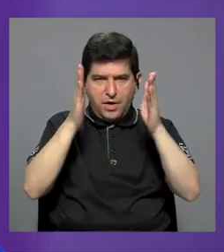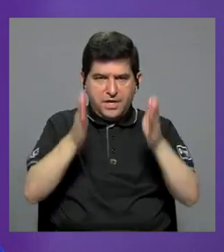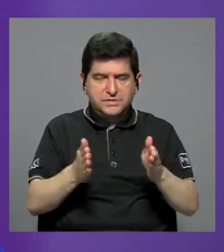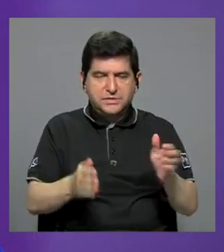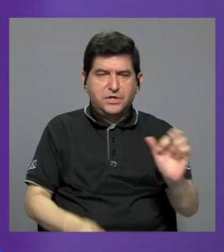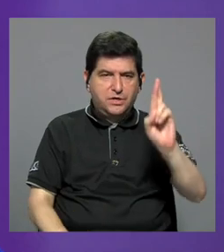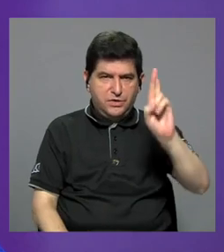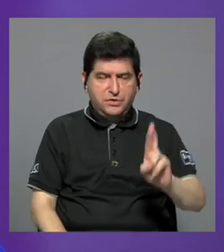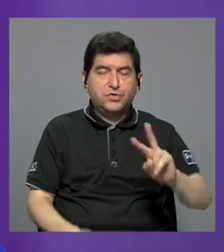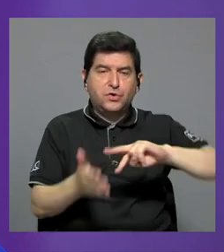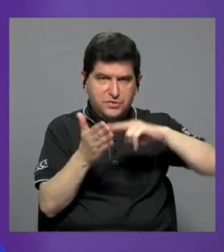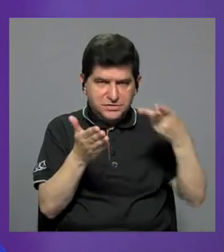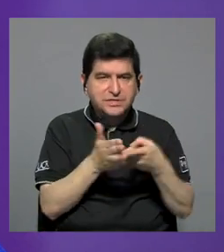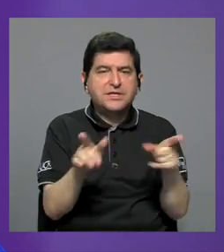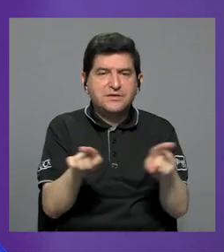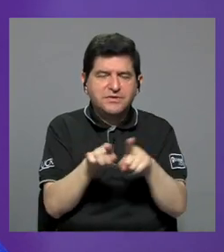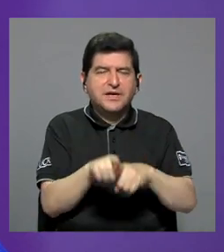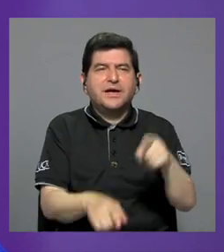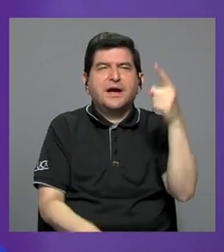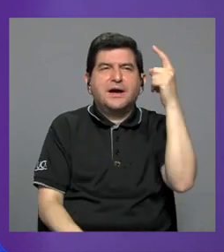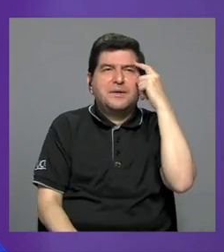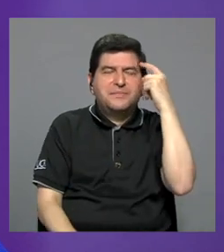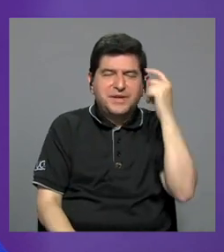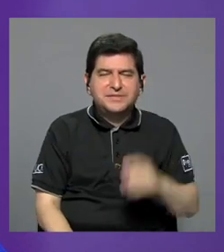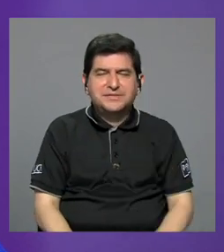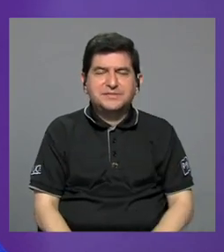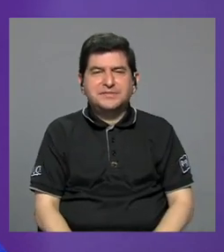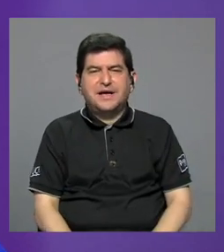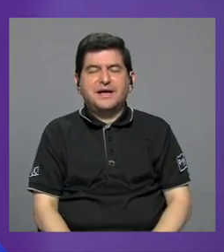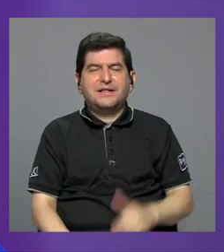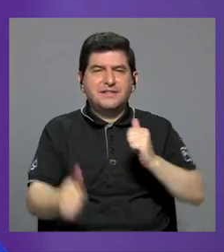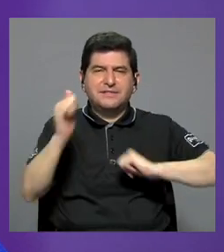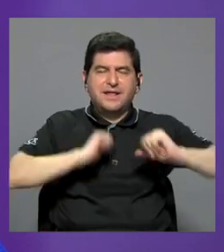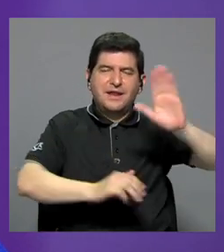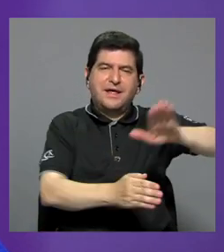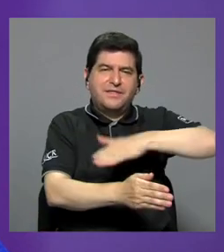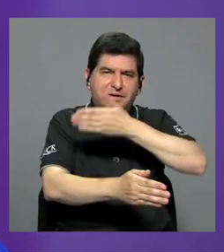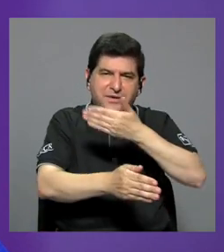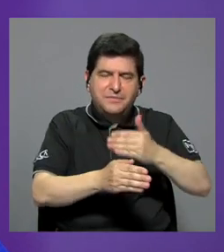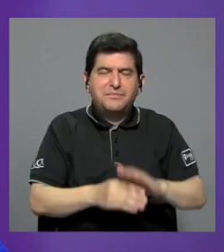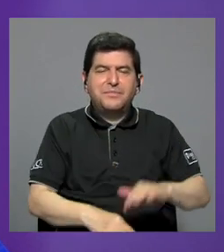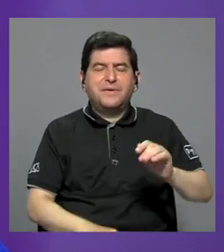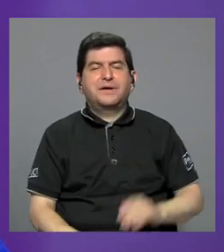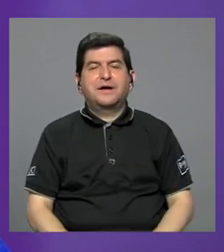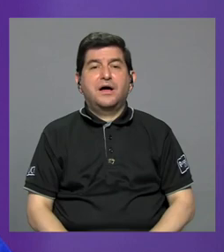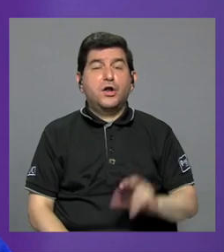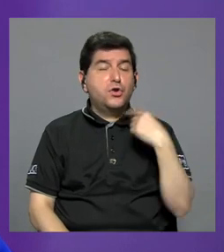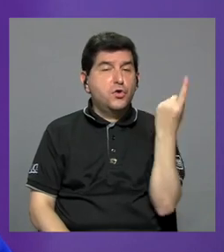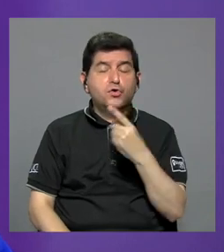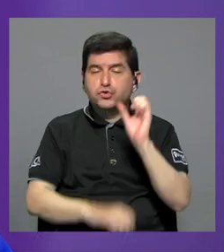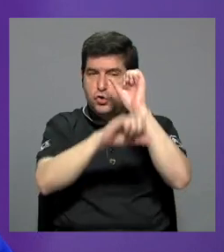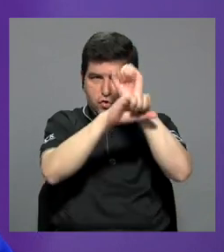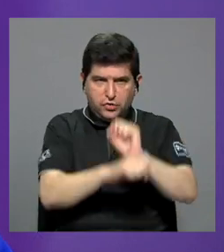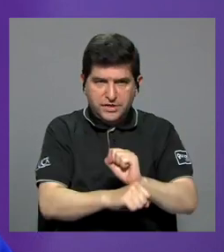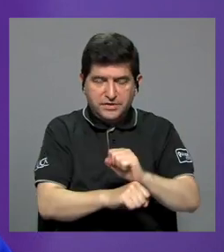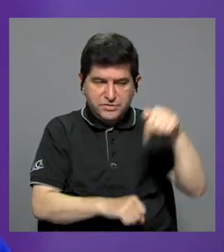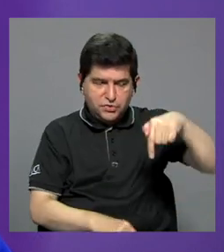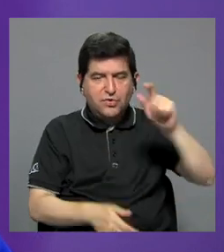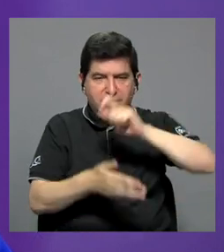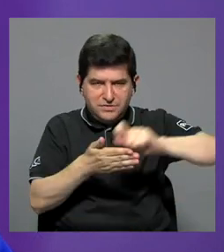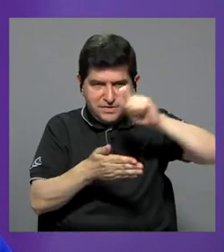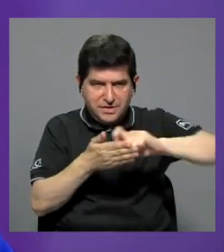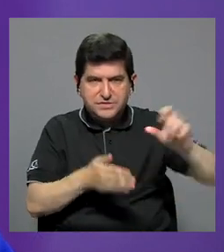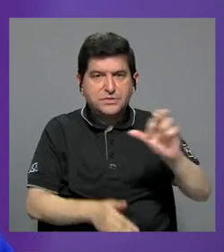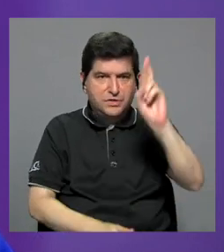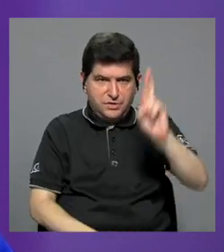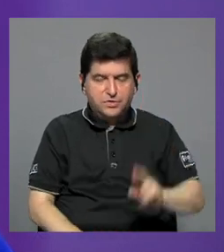costarricense, lo cual también implica una apuesta por un pensamiento de la dramaturgia musical, no solamente dentro de lo que puede ser la tradición de la composición en Costa